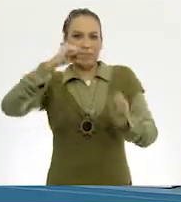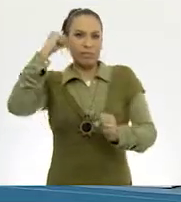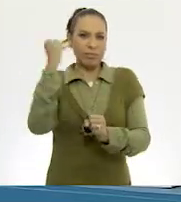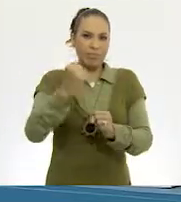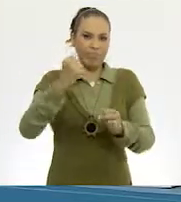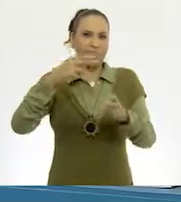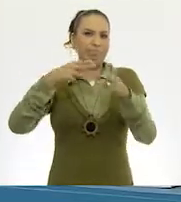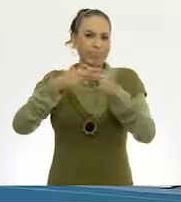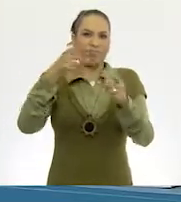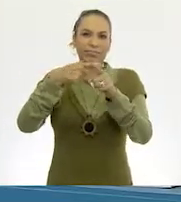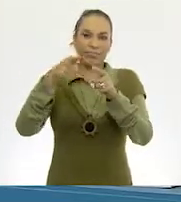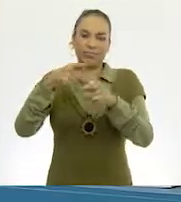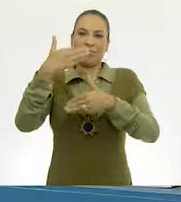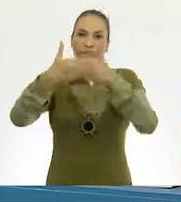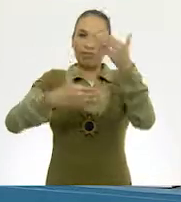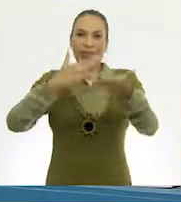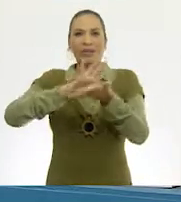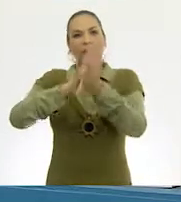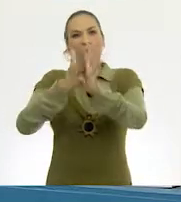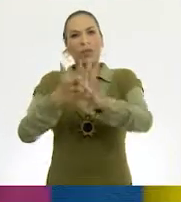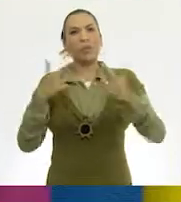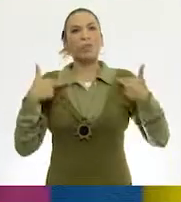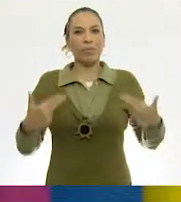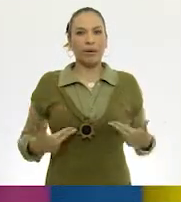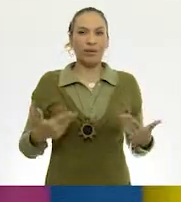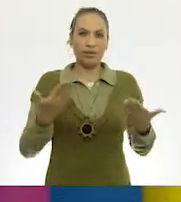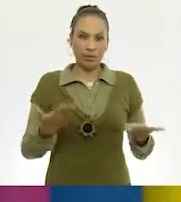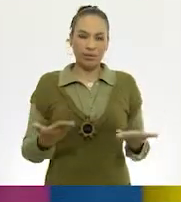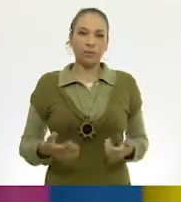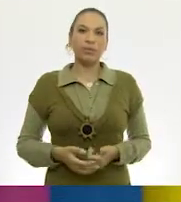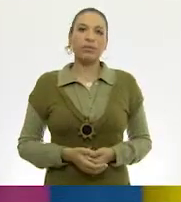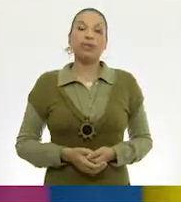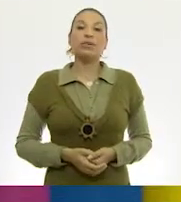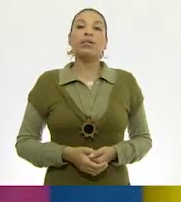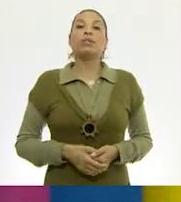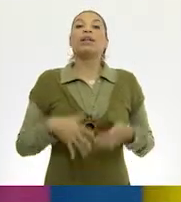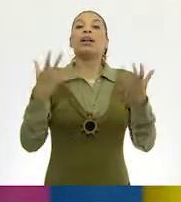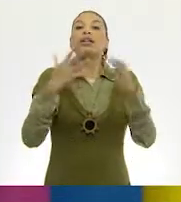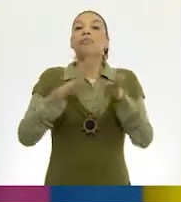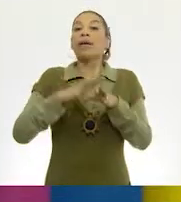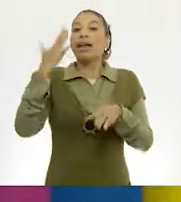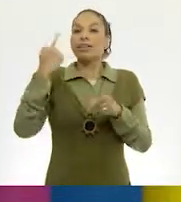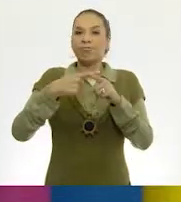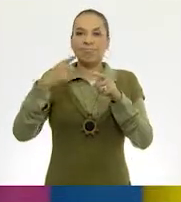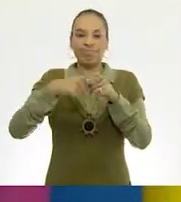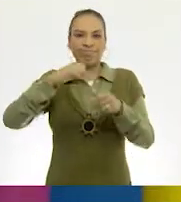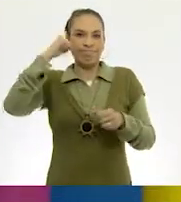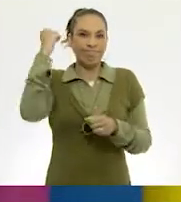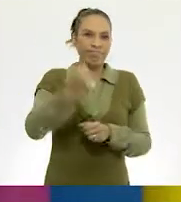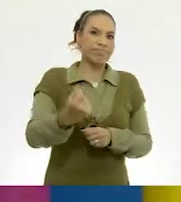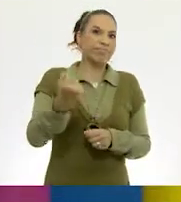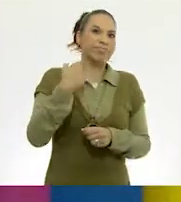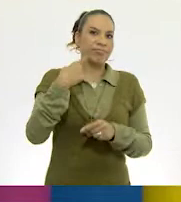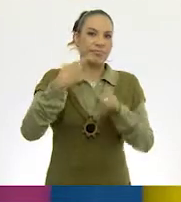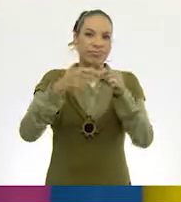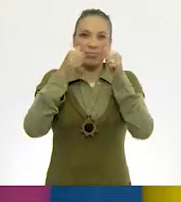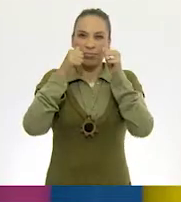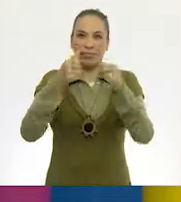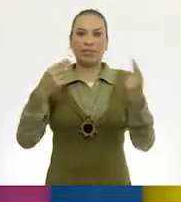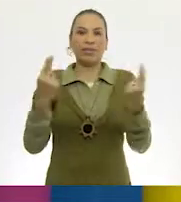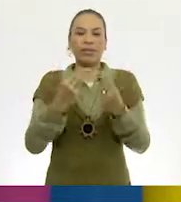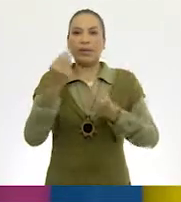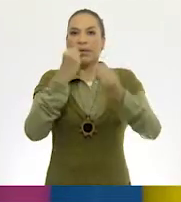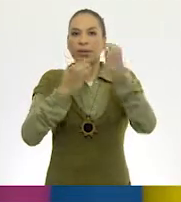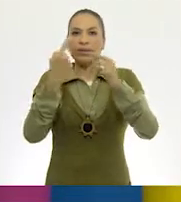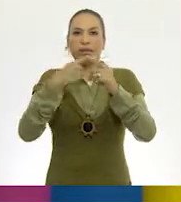avance muy importante en la evolución humana. Entonces, al hacerse más intensa la cacería para atender las necesidades de